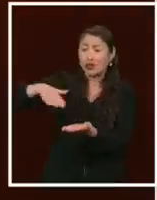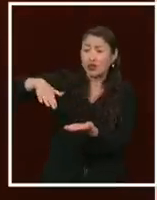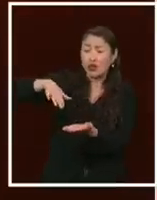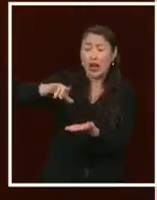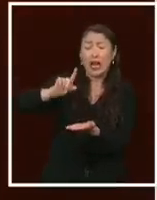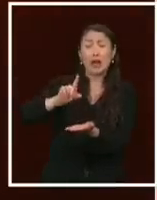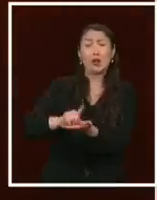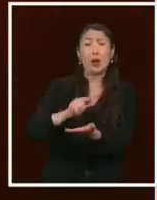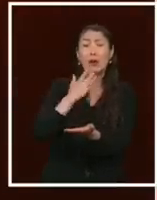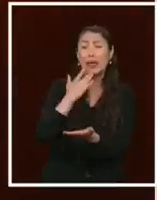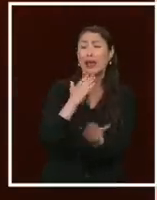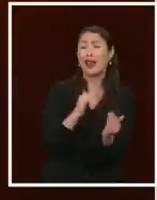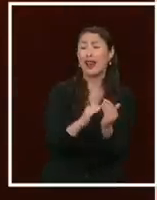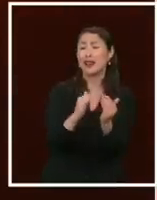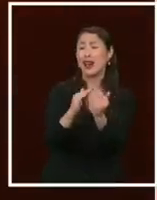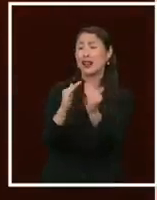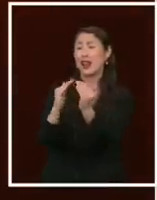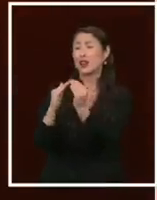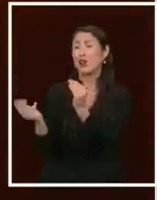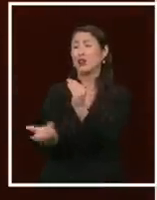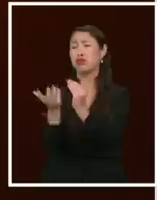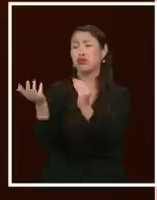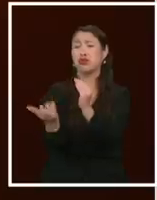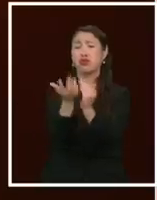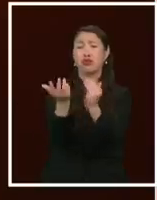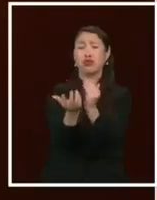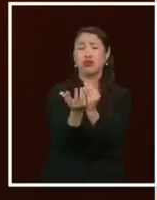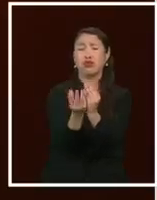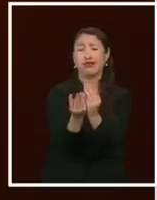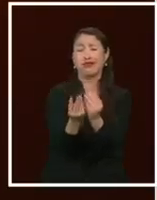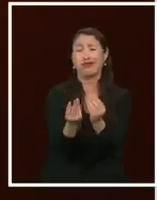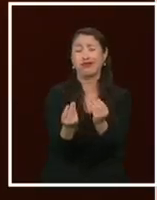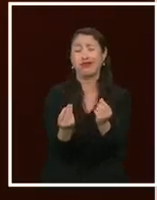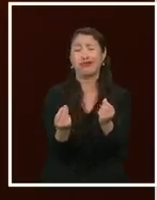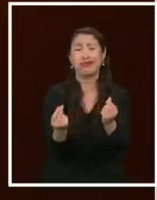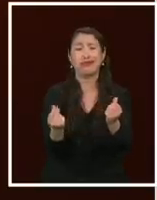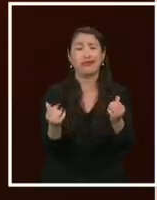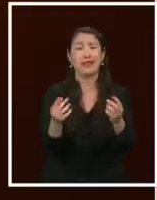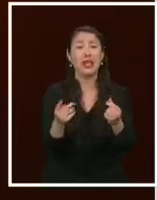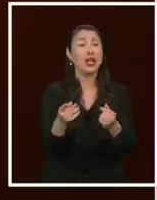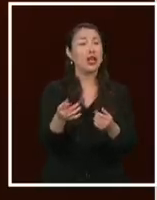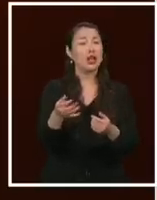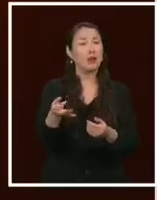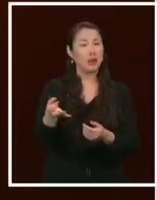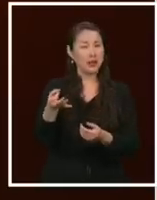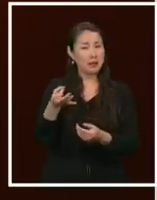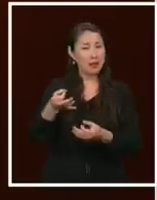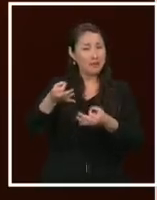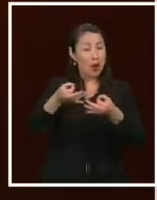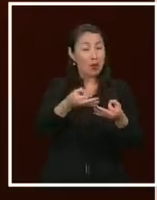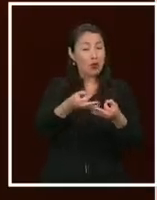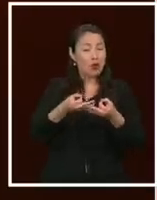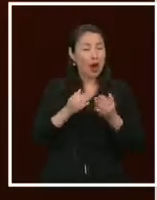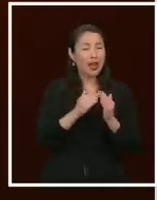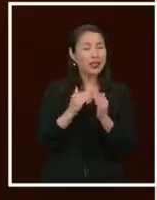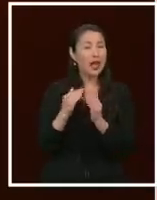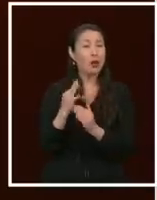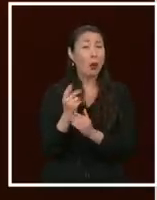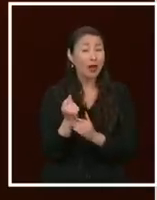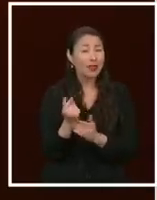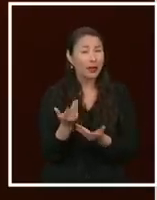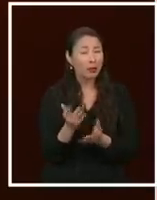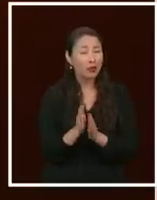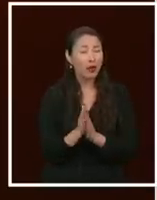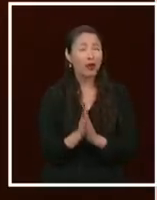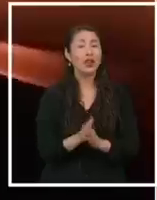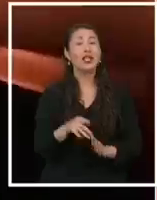cantidad enorme de viviendas reducidas a ceniza. ¿Me podría confirmar una cifra respecto a esa situación, por favor? Hoy día se habla más de